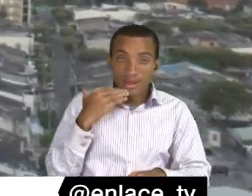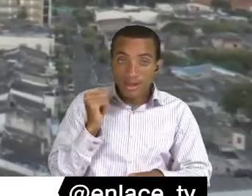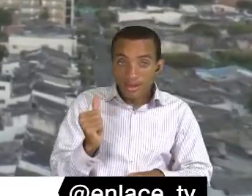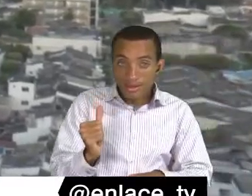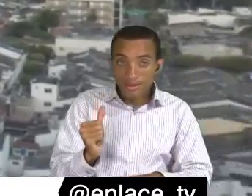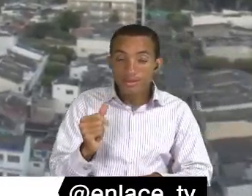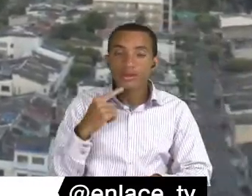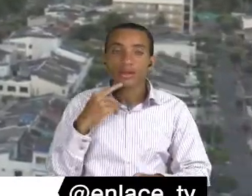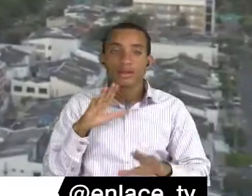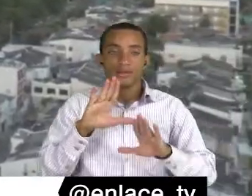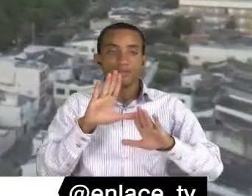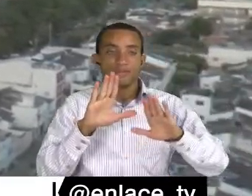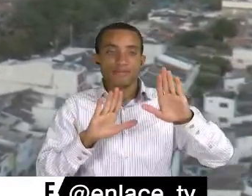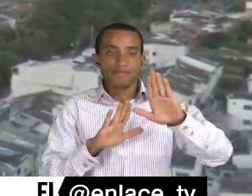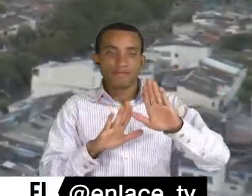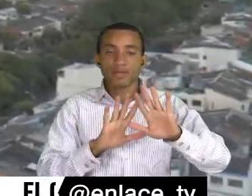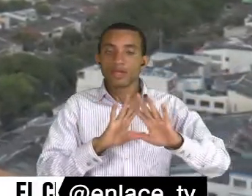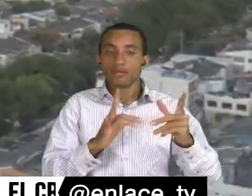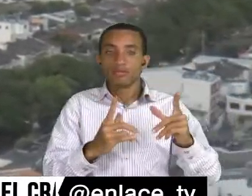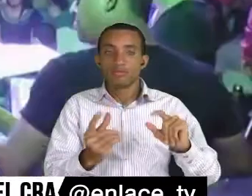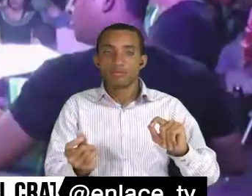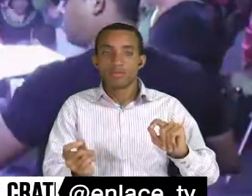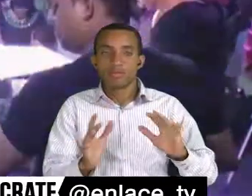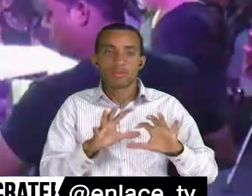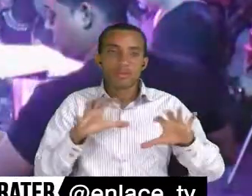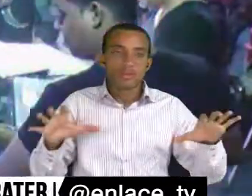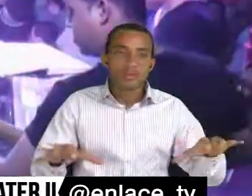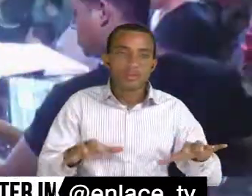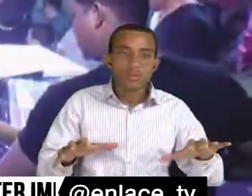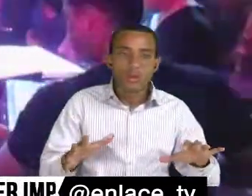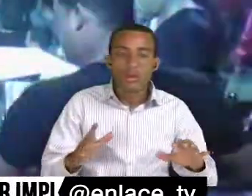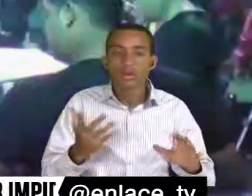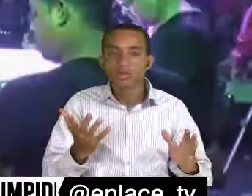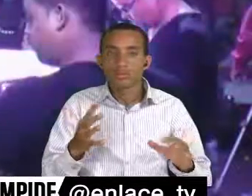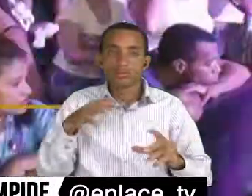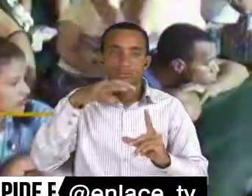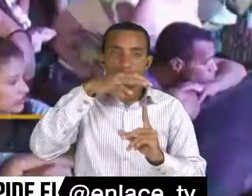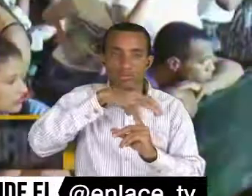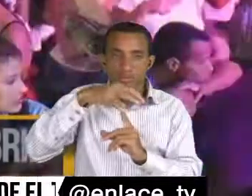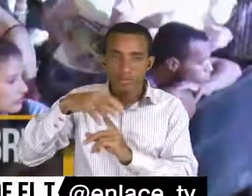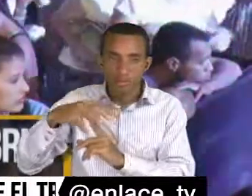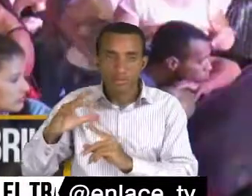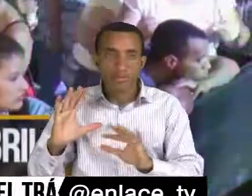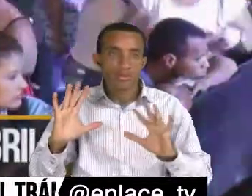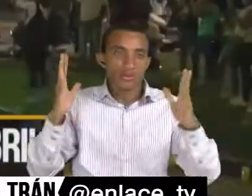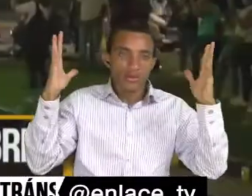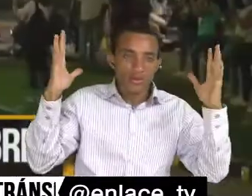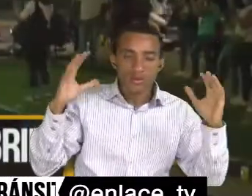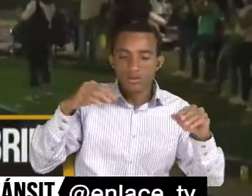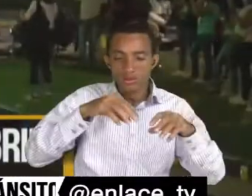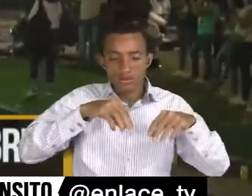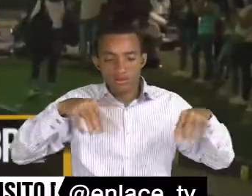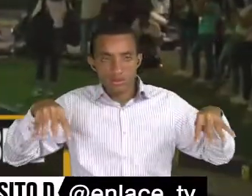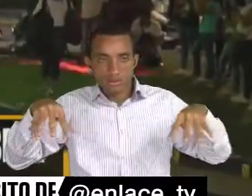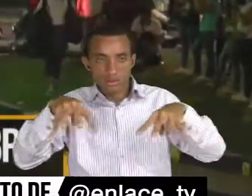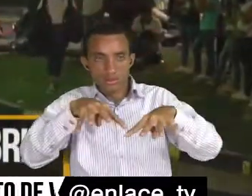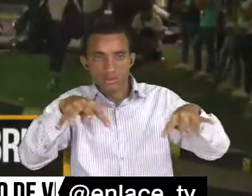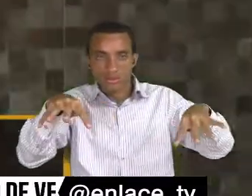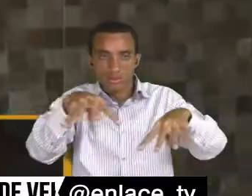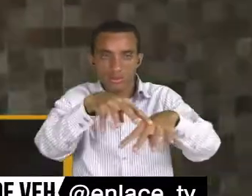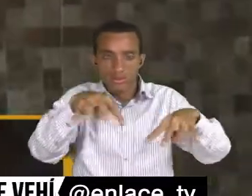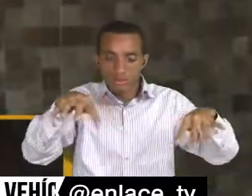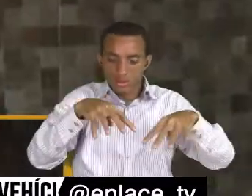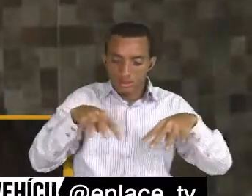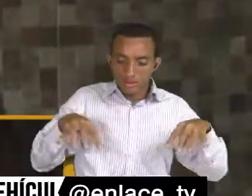celebración de los 95 años de vida municipal de Barranca Bermeja. Festivales, conciertos y espacios académicos incluye la actividad que va del 11 al 30 de